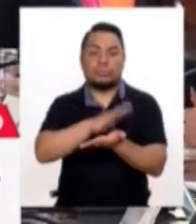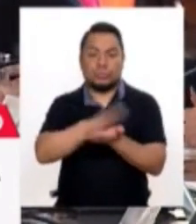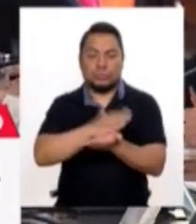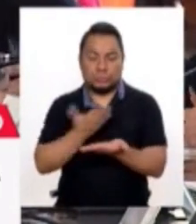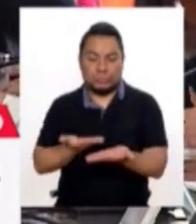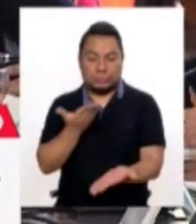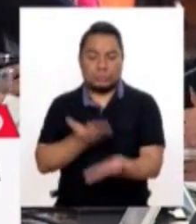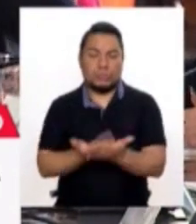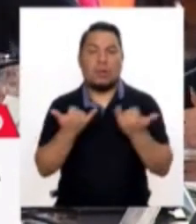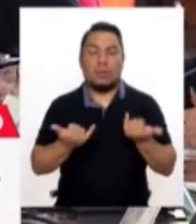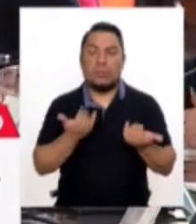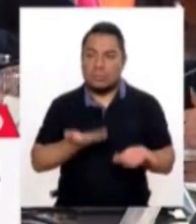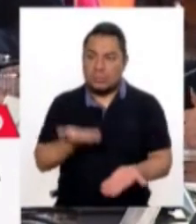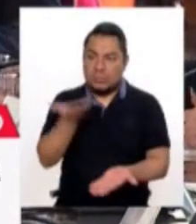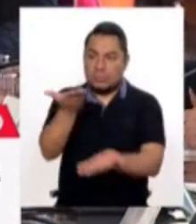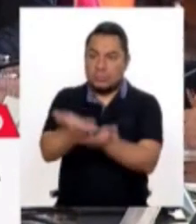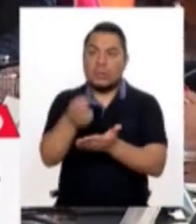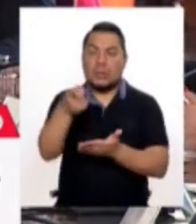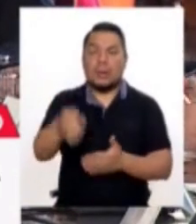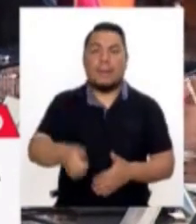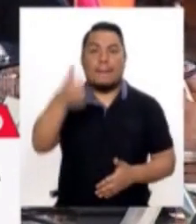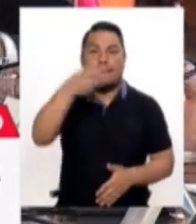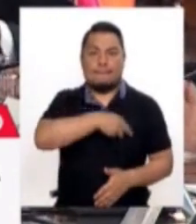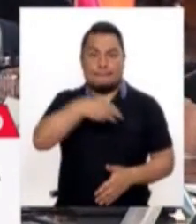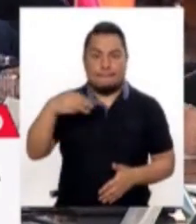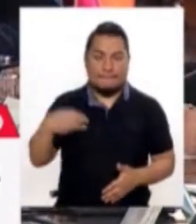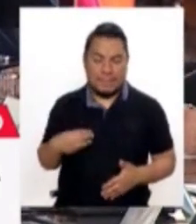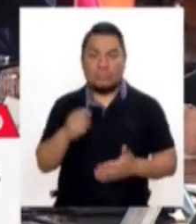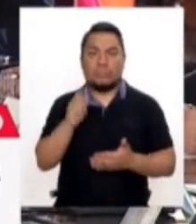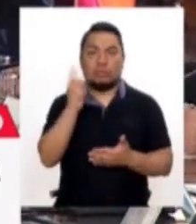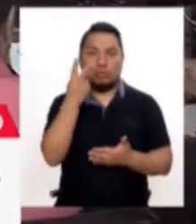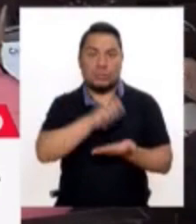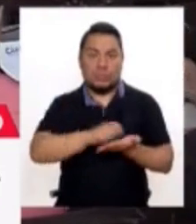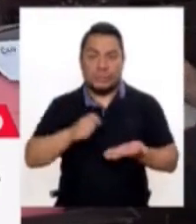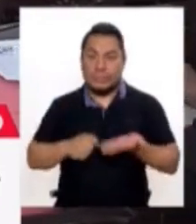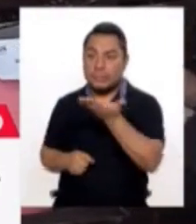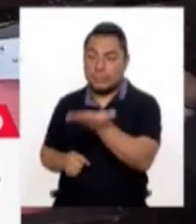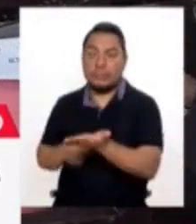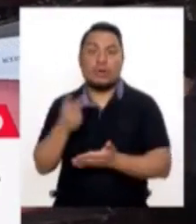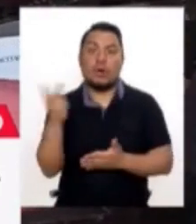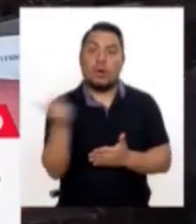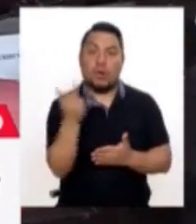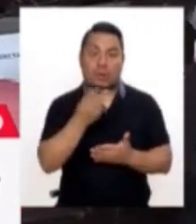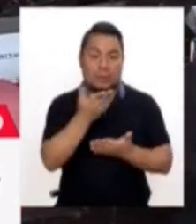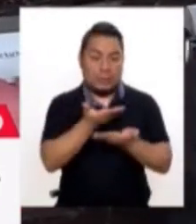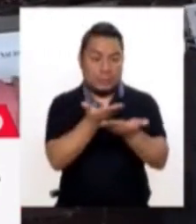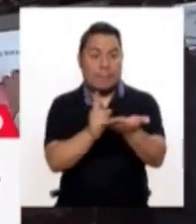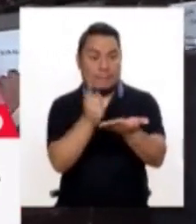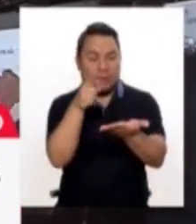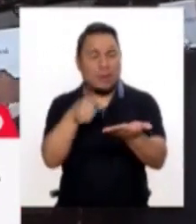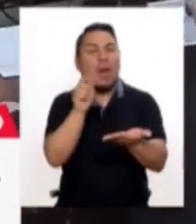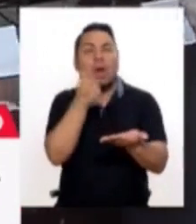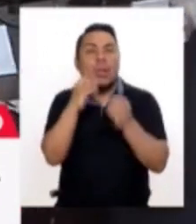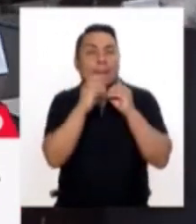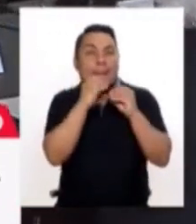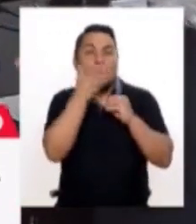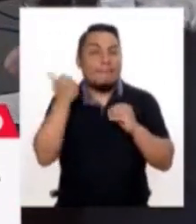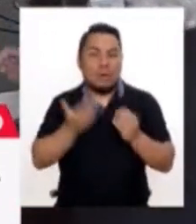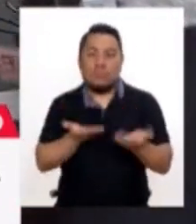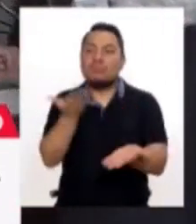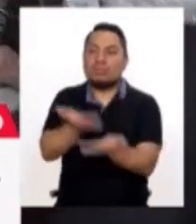en un segundo documento se lo vamos a alcanzar al señor presidente del Consejo de Ministros para que con ambas versiones se tenga una